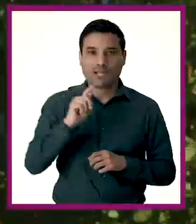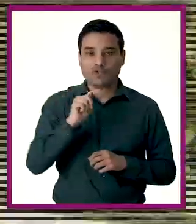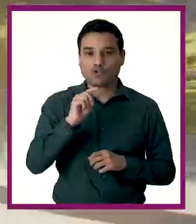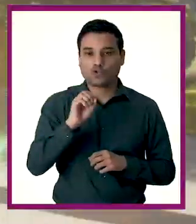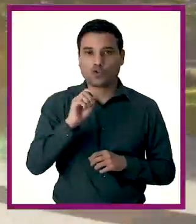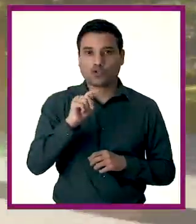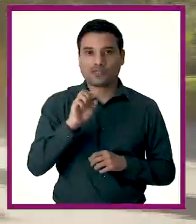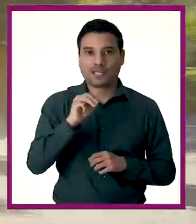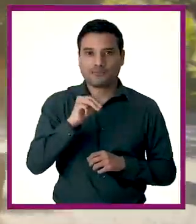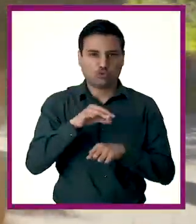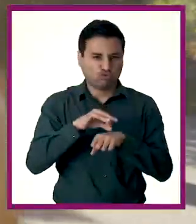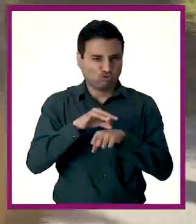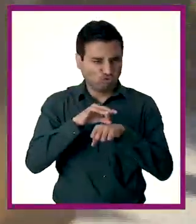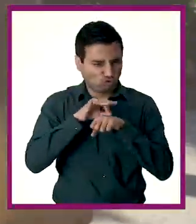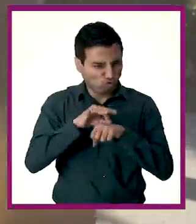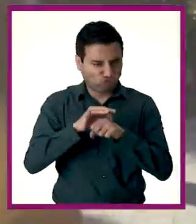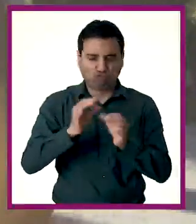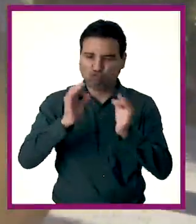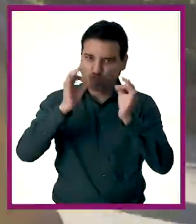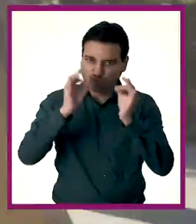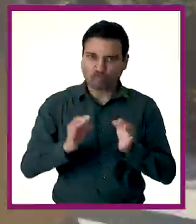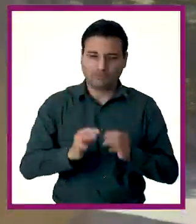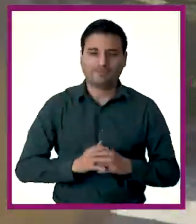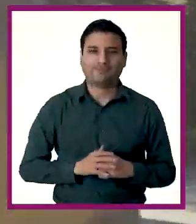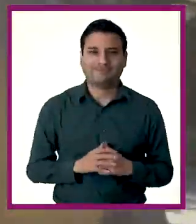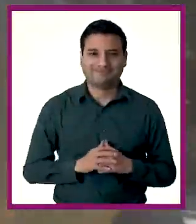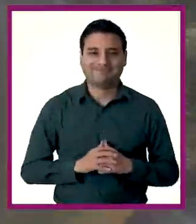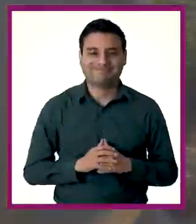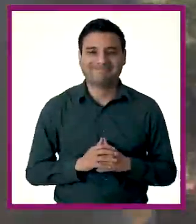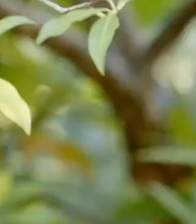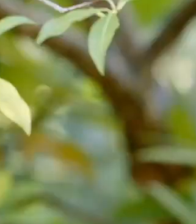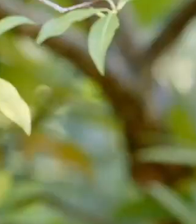tótem real y verdadero.